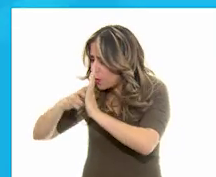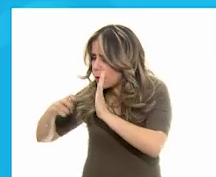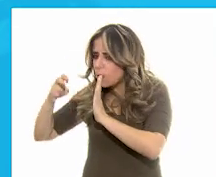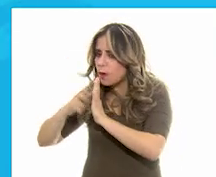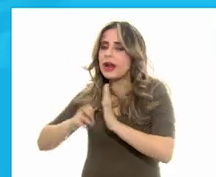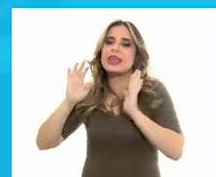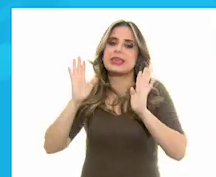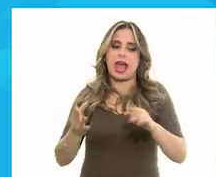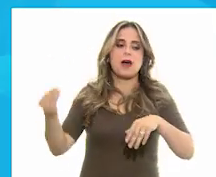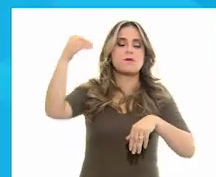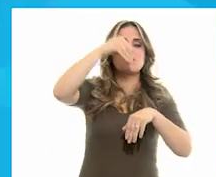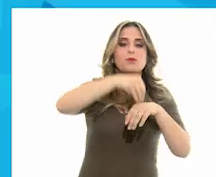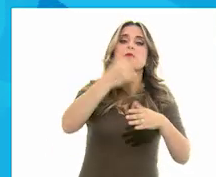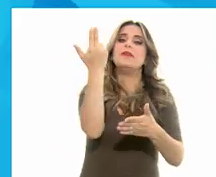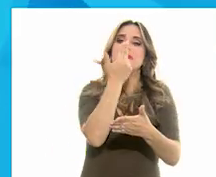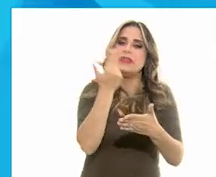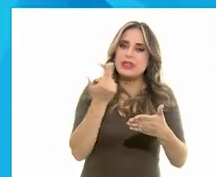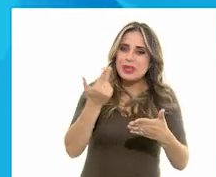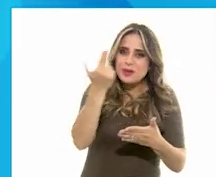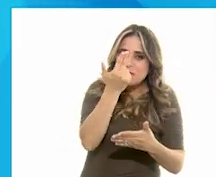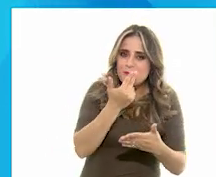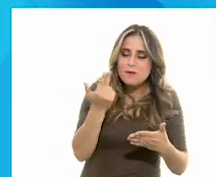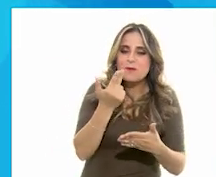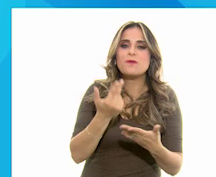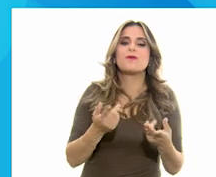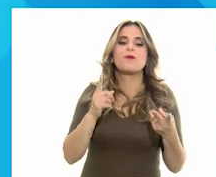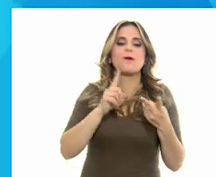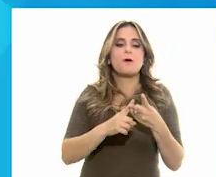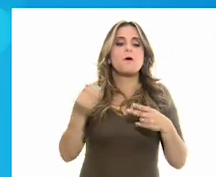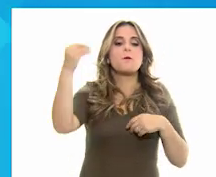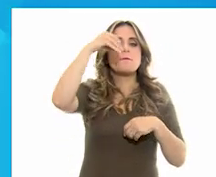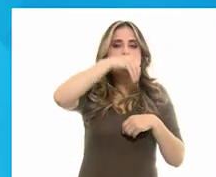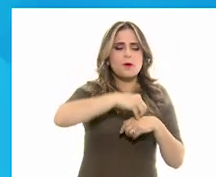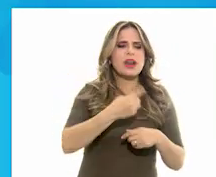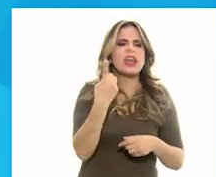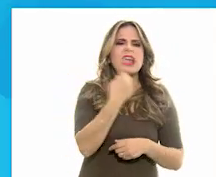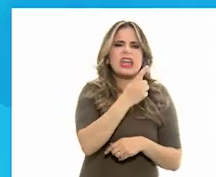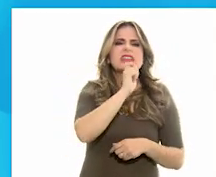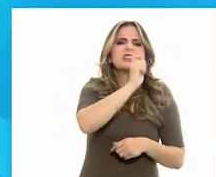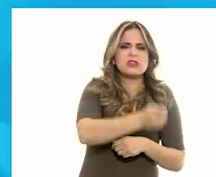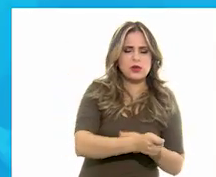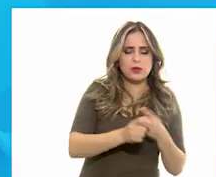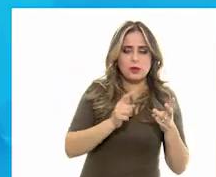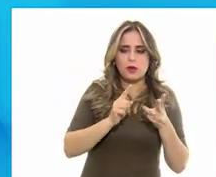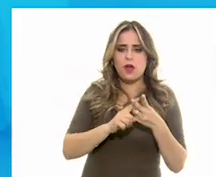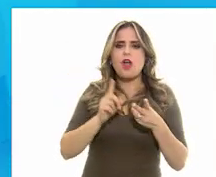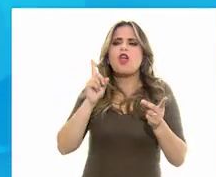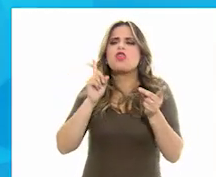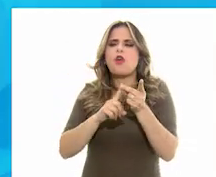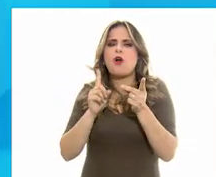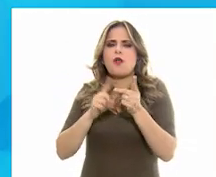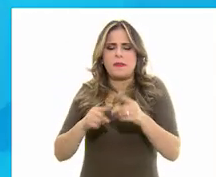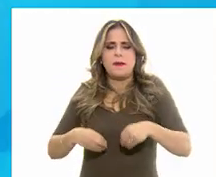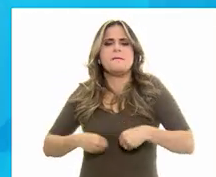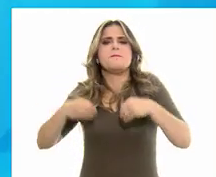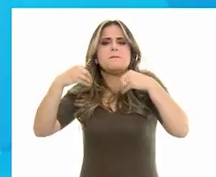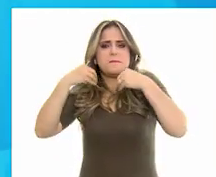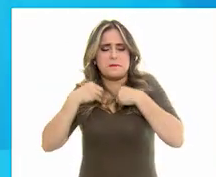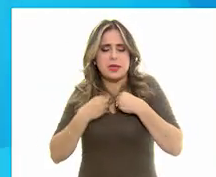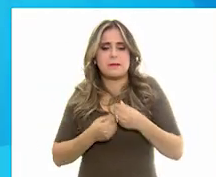dibujo arriba. Ya viene qué son. Después nos dice dónde viven. Y abajo vienen